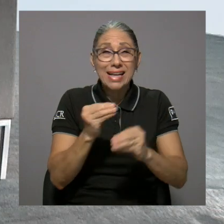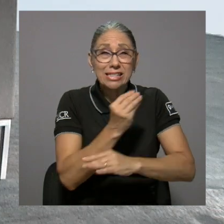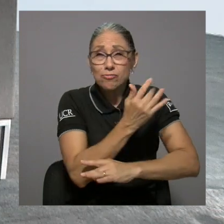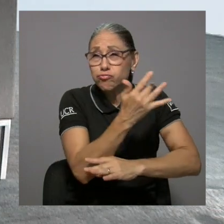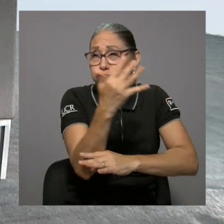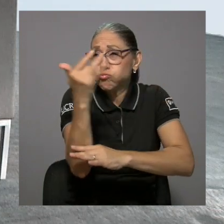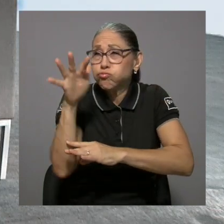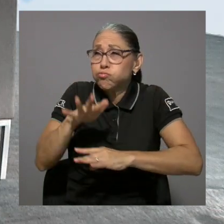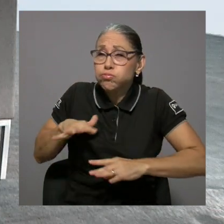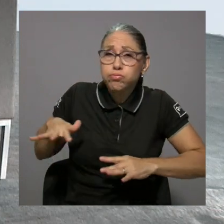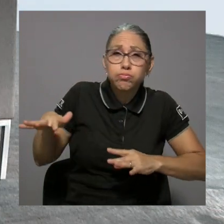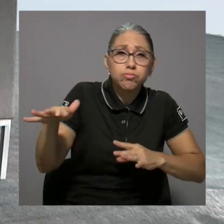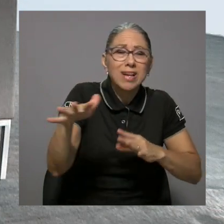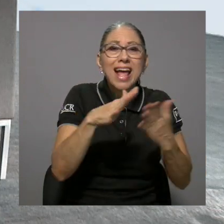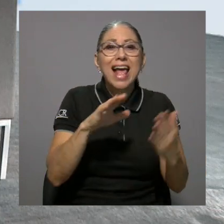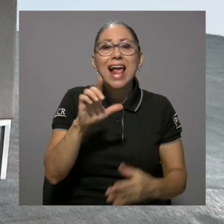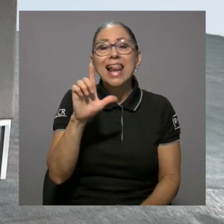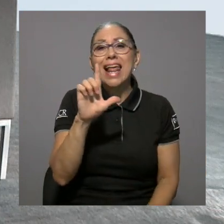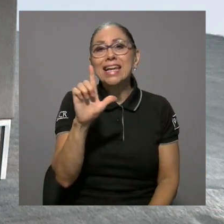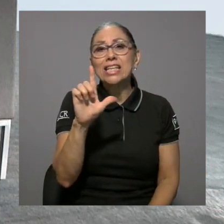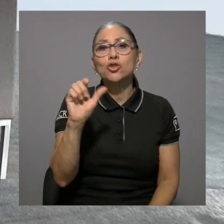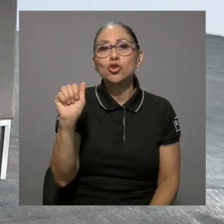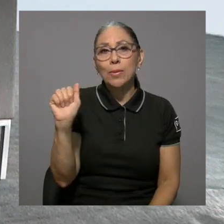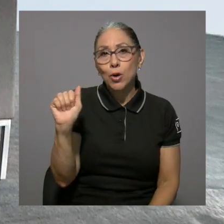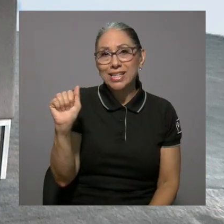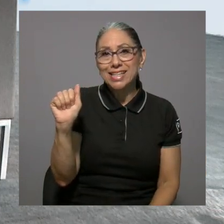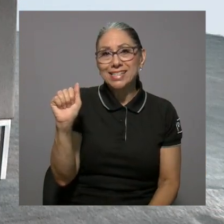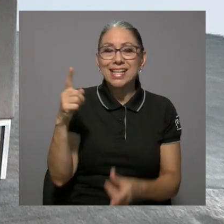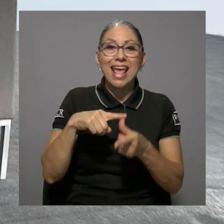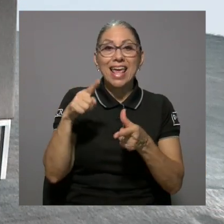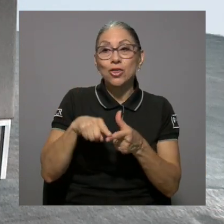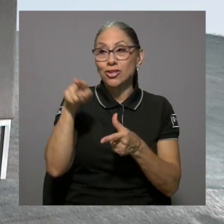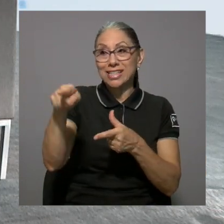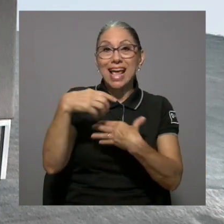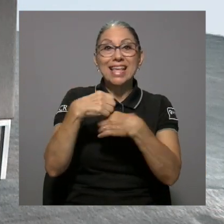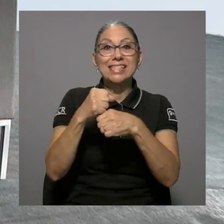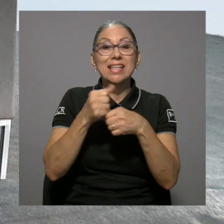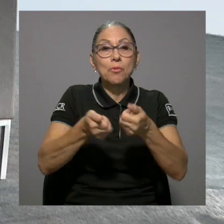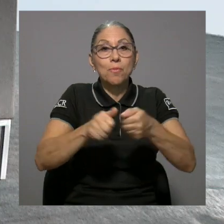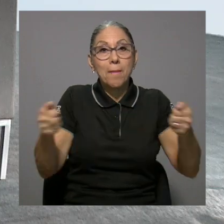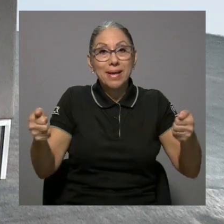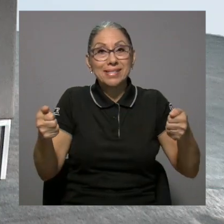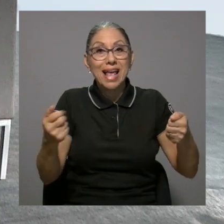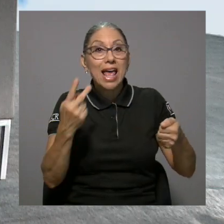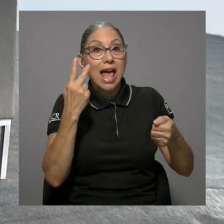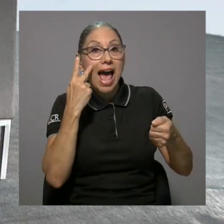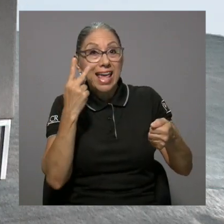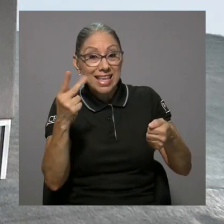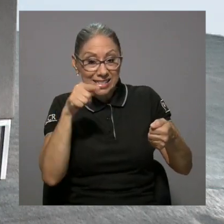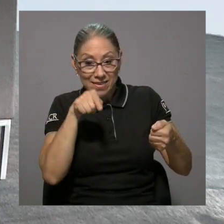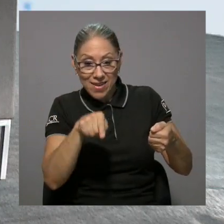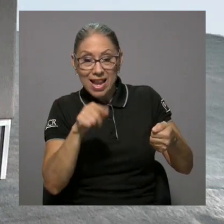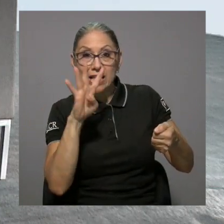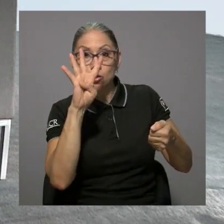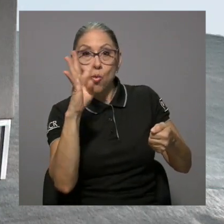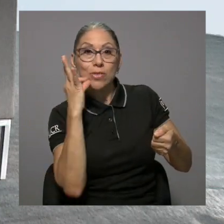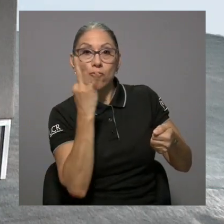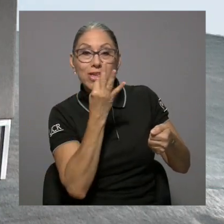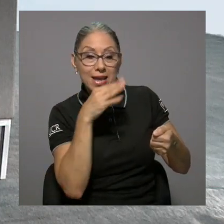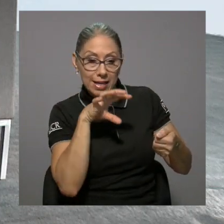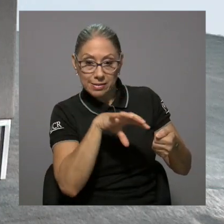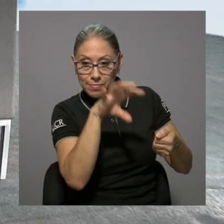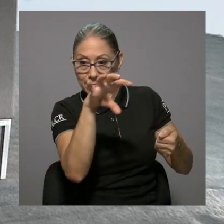abundante de todo el campus fue el Agnistus arborescens. Entonces hicimos mapas de donde se ven las 4 fincas y donde se ve la